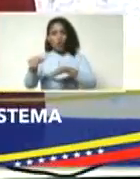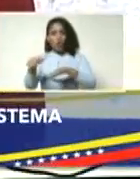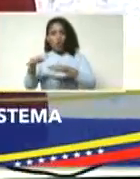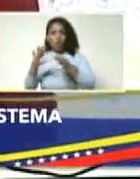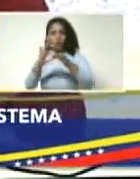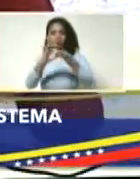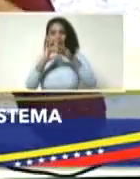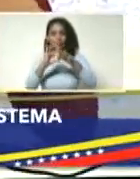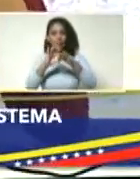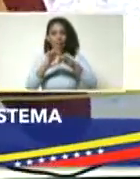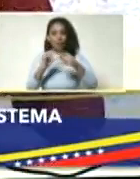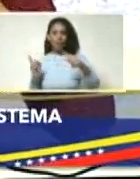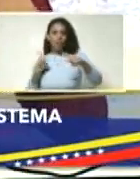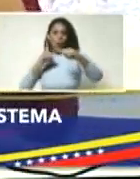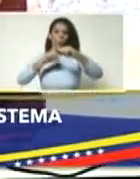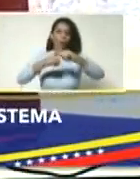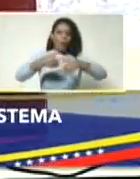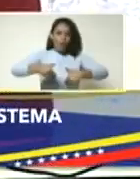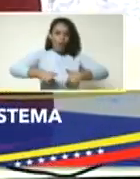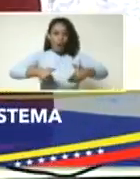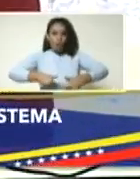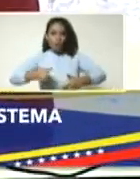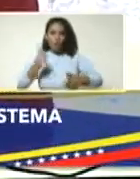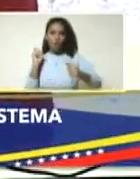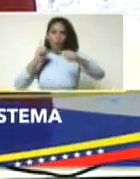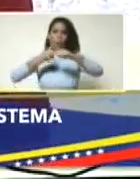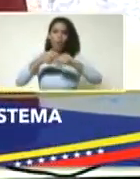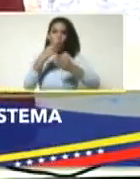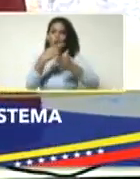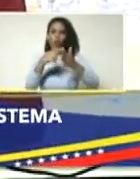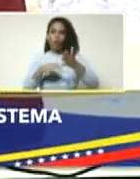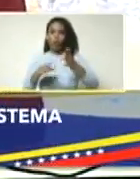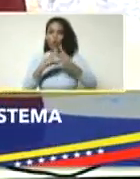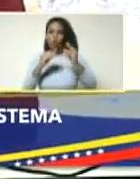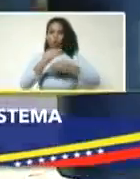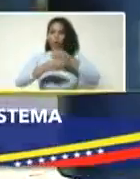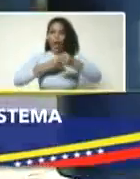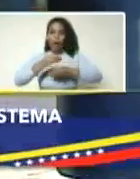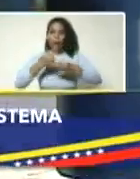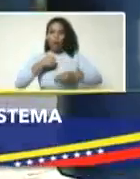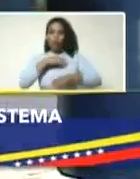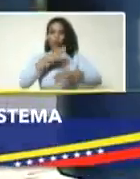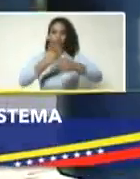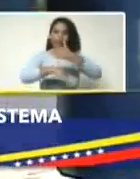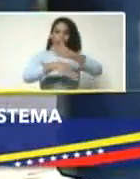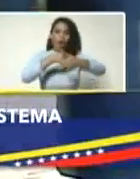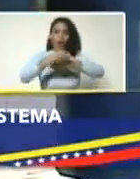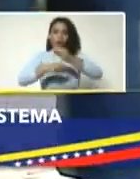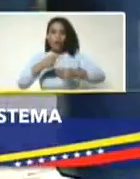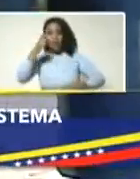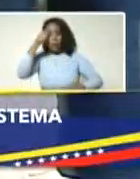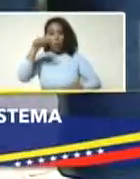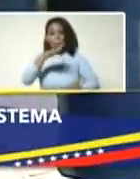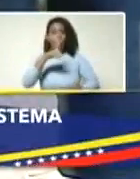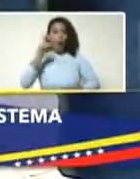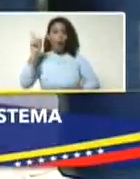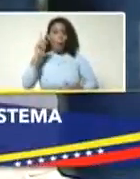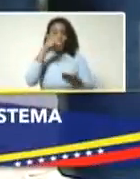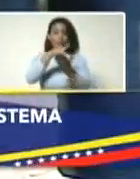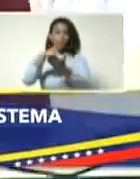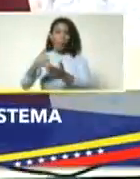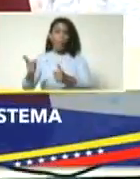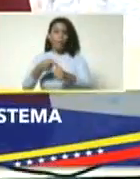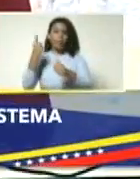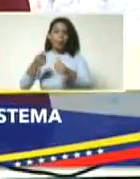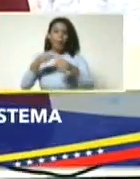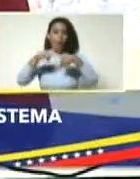unidos, sumando sus esfuerzos, sumando sus recursos. Todo lo que hagamos lo vamos a hacer si el pueblo es el protagonista de